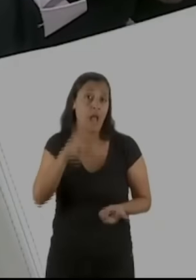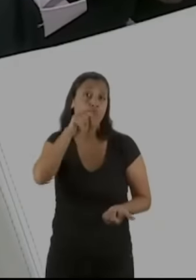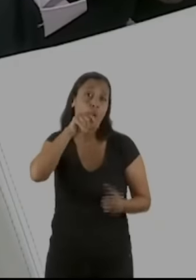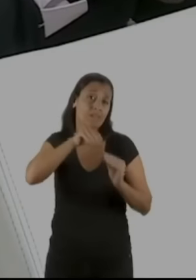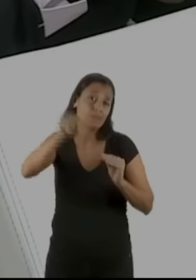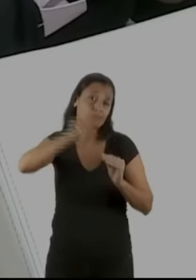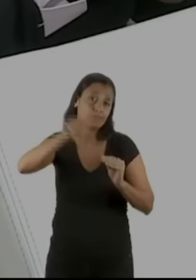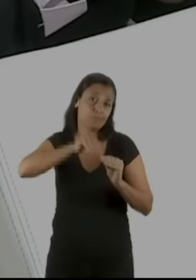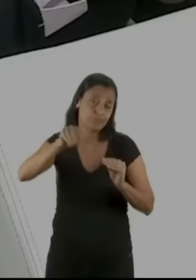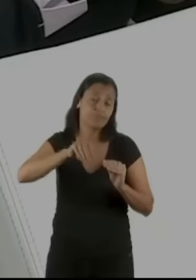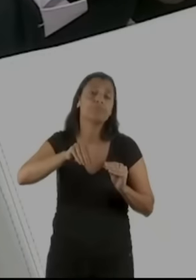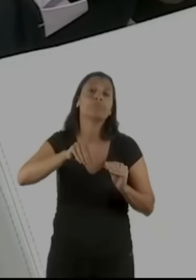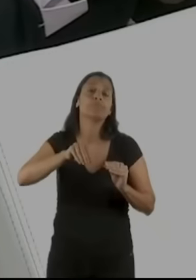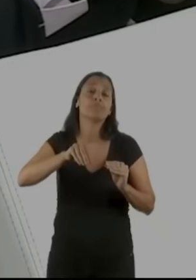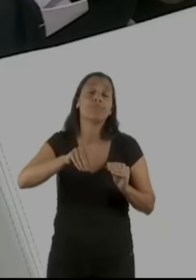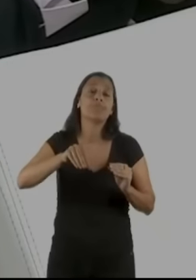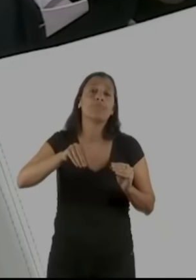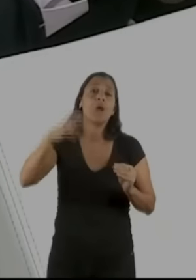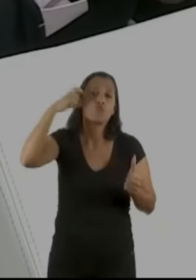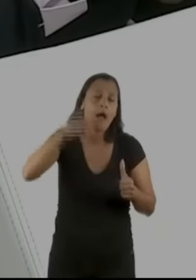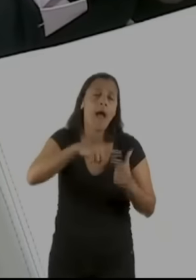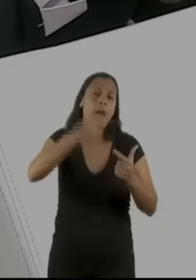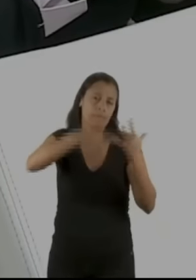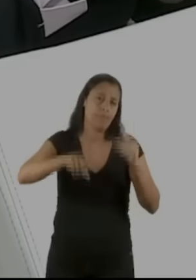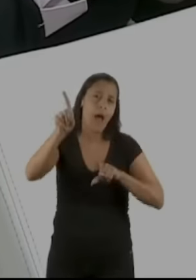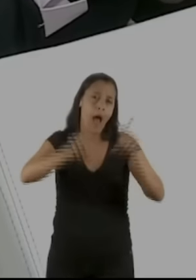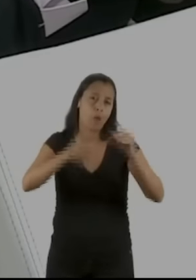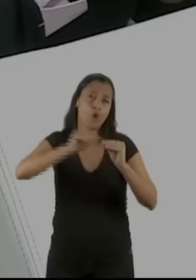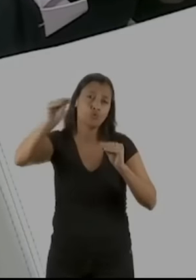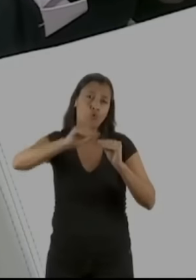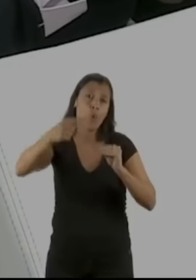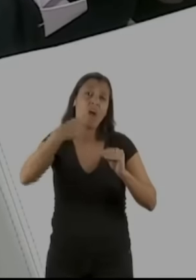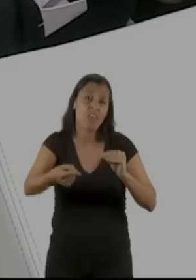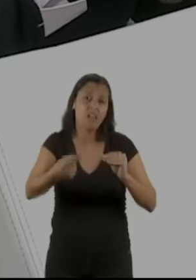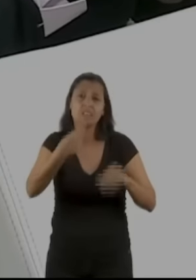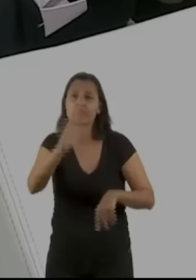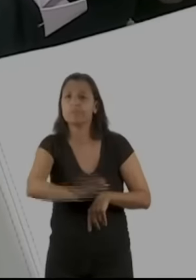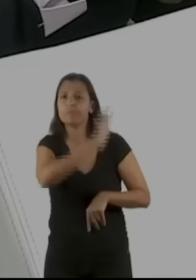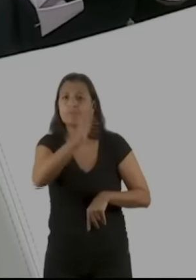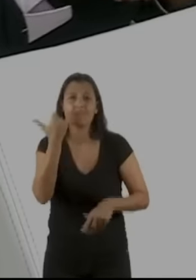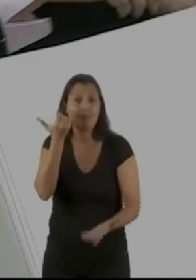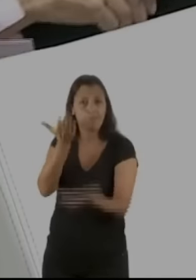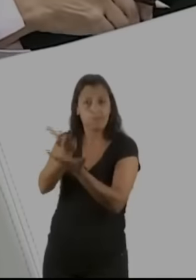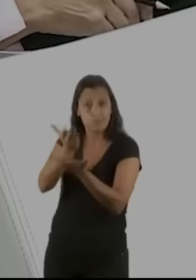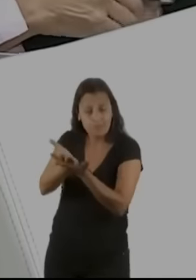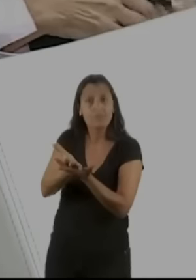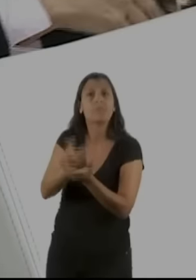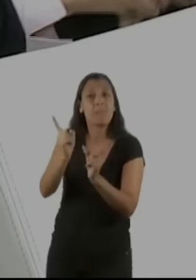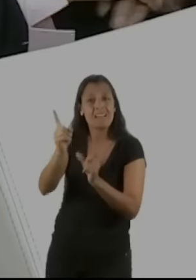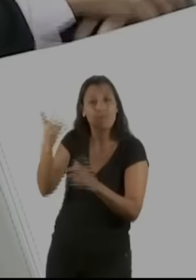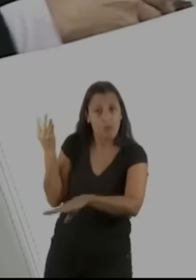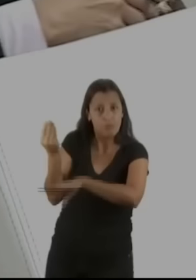desde la coalición cívica la unión cívica radical cuestionaron la el envío del pliego del hijo